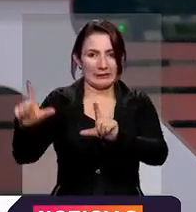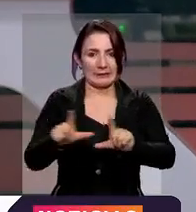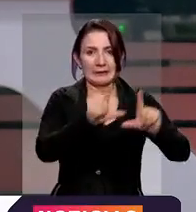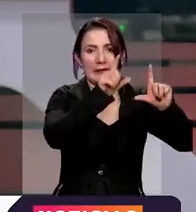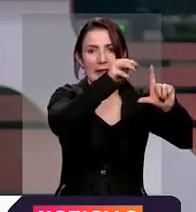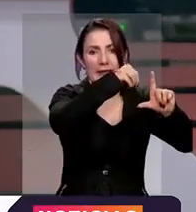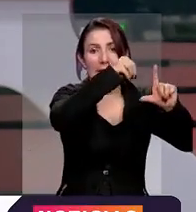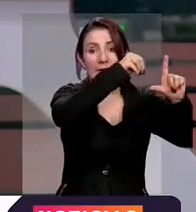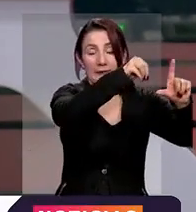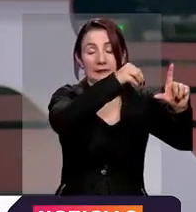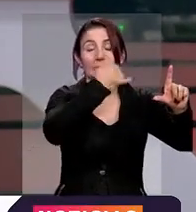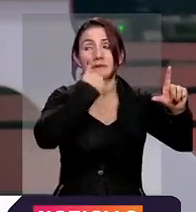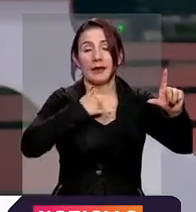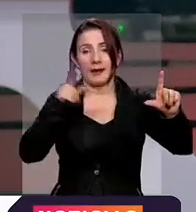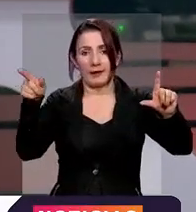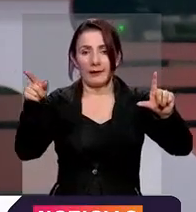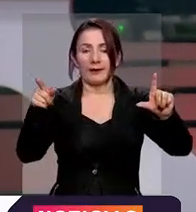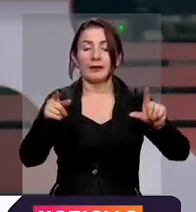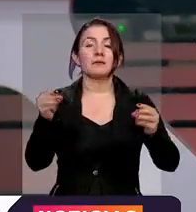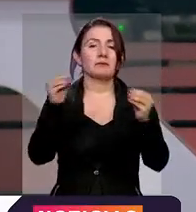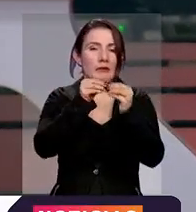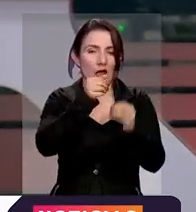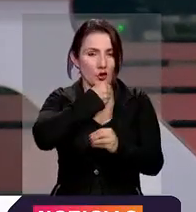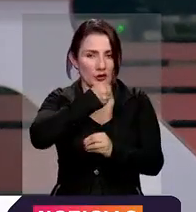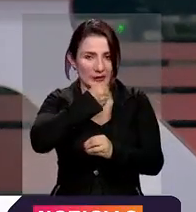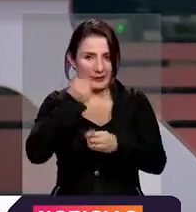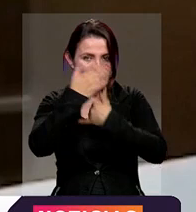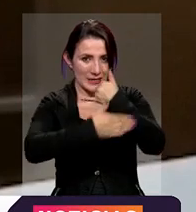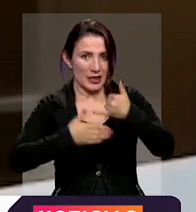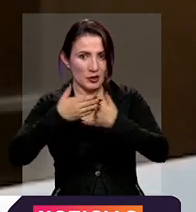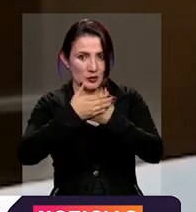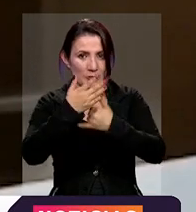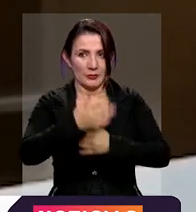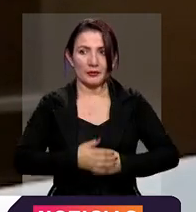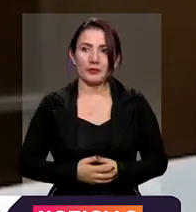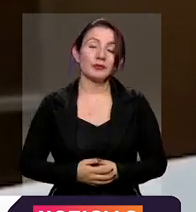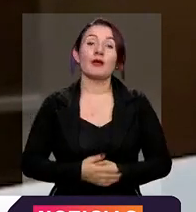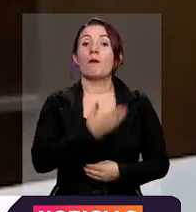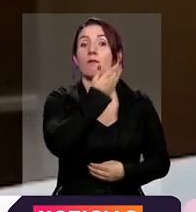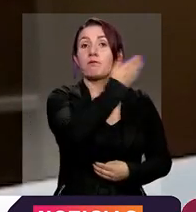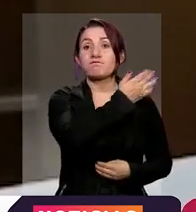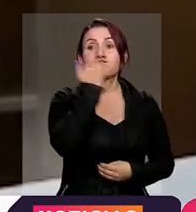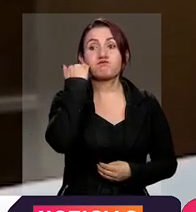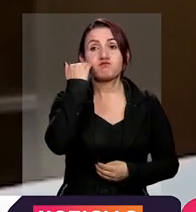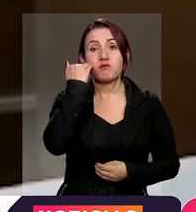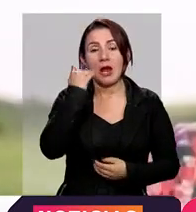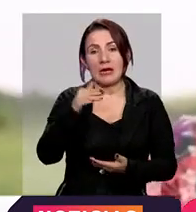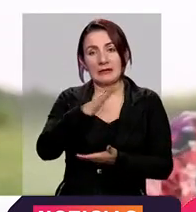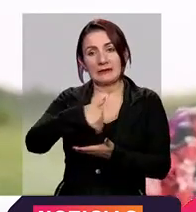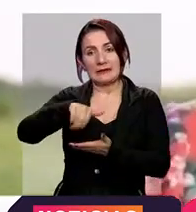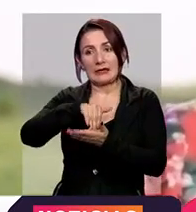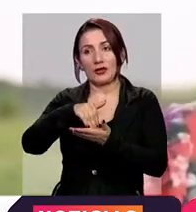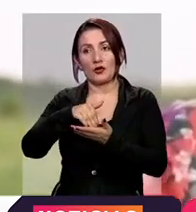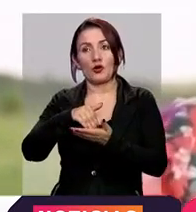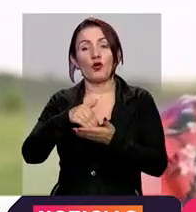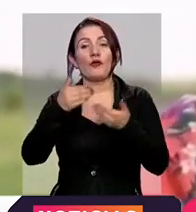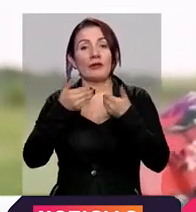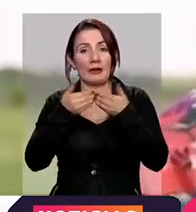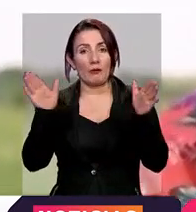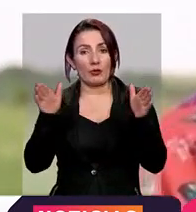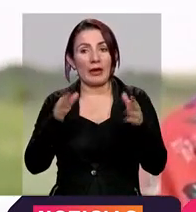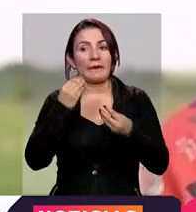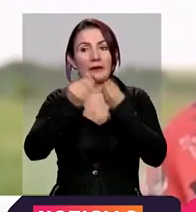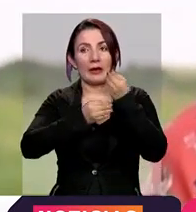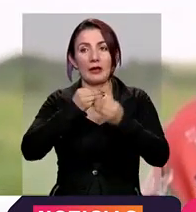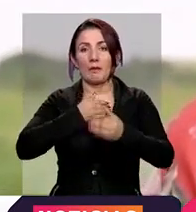claustro universitario. Más noticias en nuestro Panorama Nacional. La congresista del Centro Democrático podría ser procesada por la